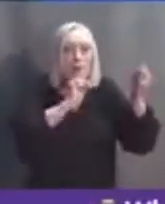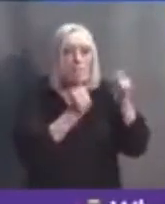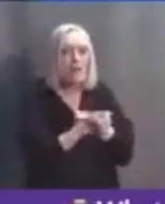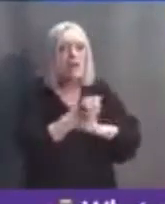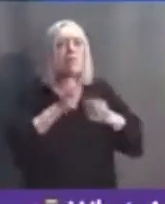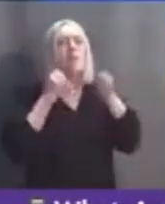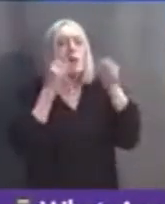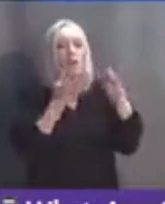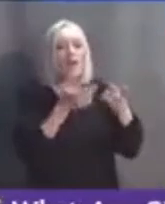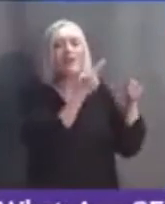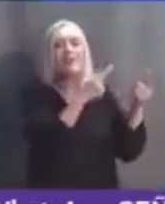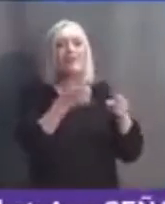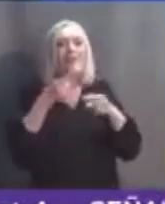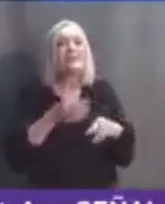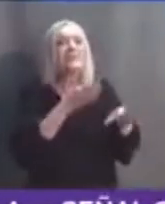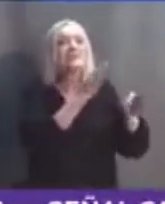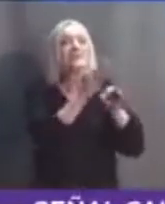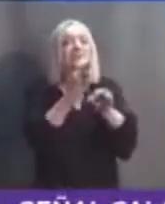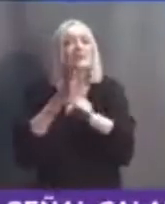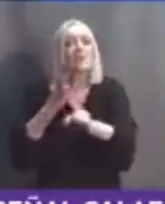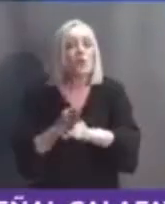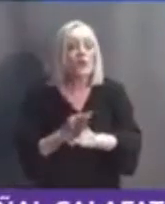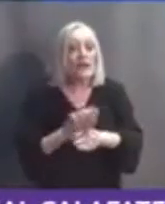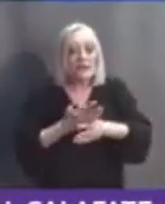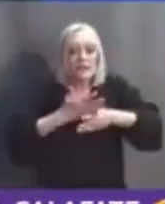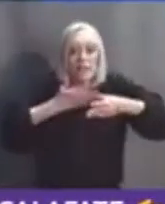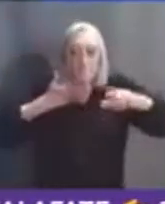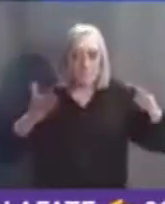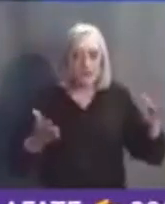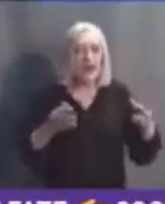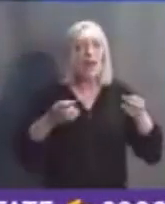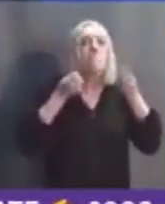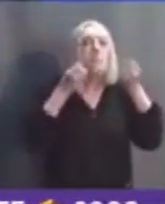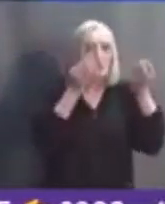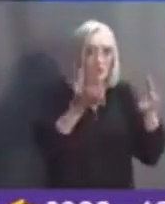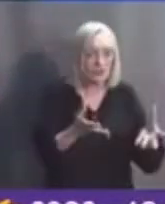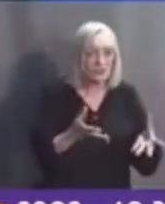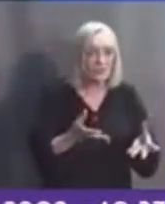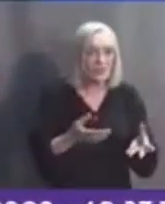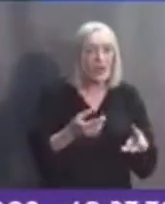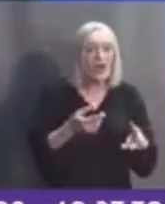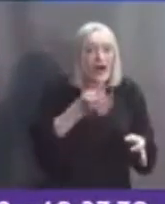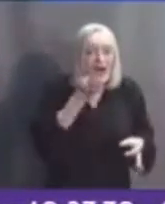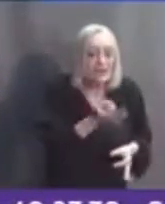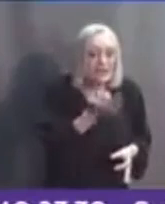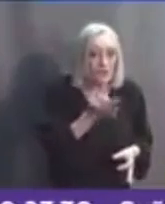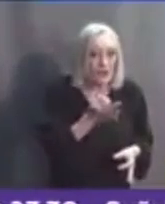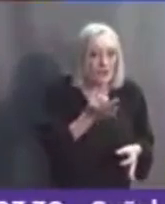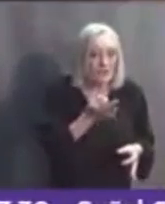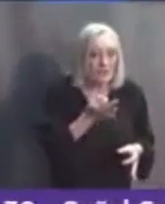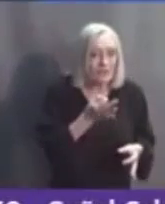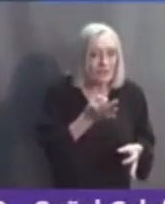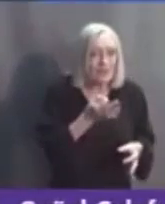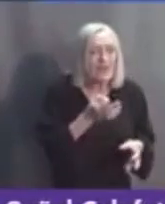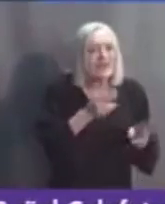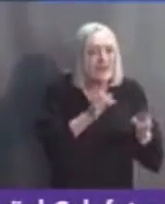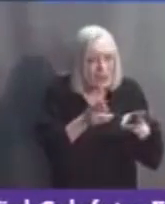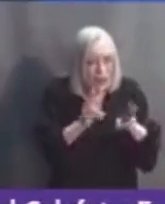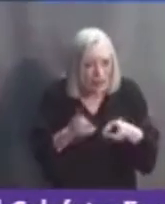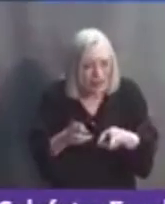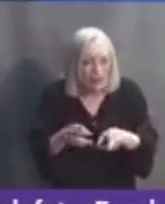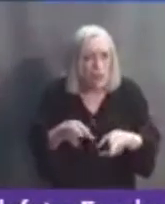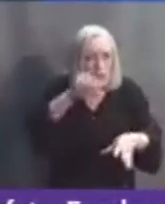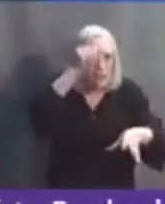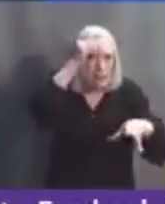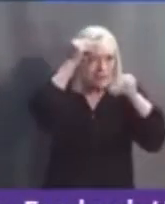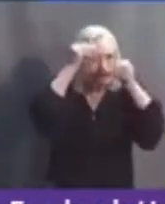infraestructura escolar y ampliar la oferta debemos asegurar la formación y capacitación permanente